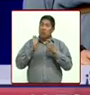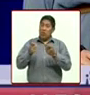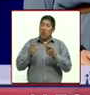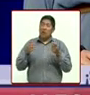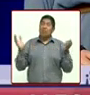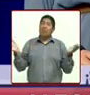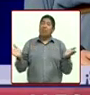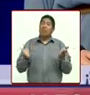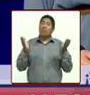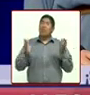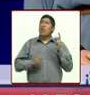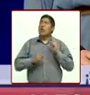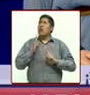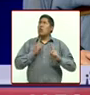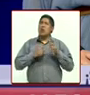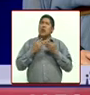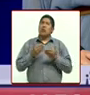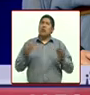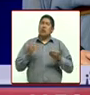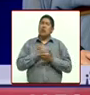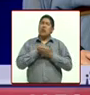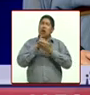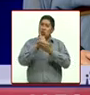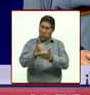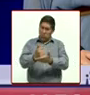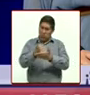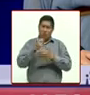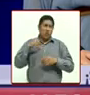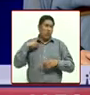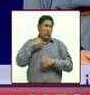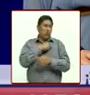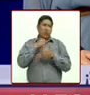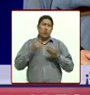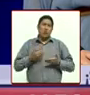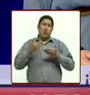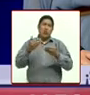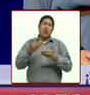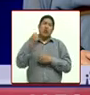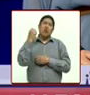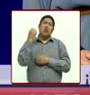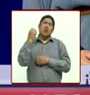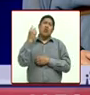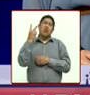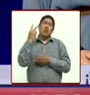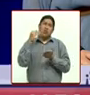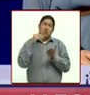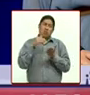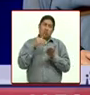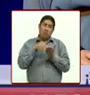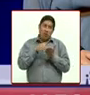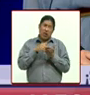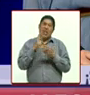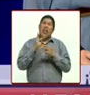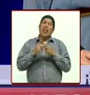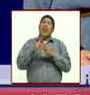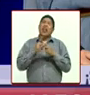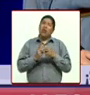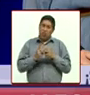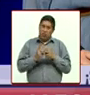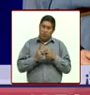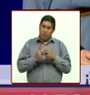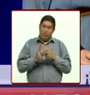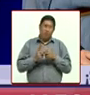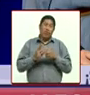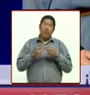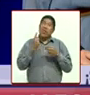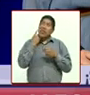energías con algunas cosas de la ayuda humanitaria que estamos trayendo, que son 12 toneladas que han partido de la ciudad de La Paz y que en las próximas